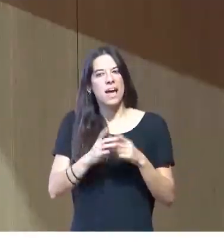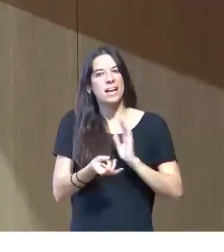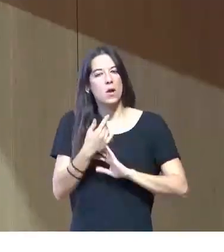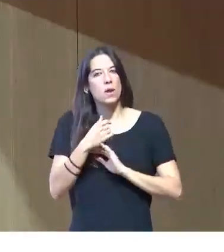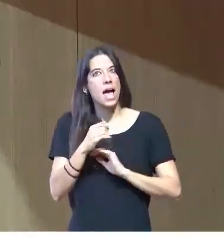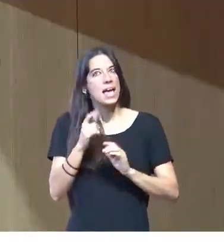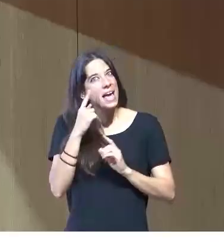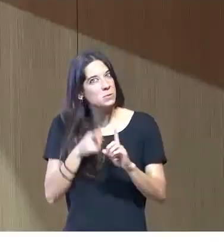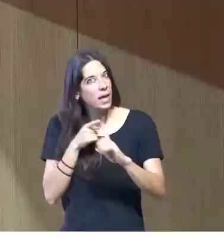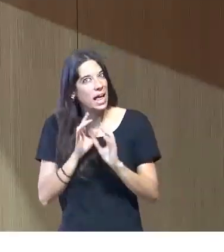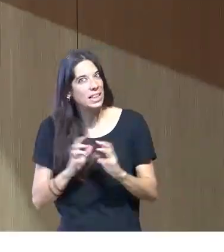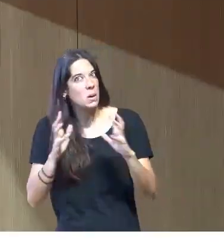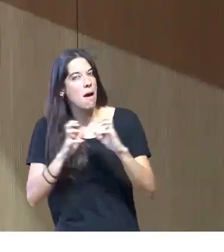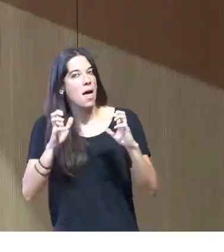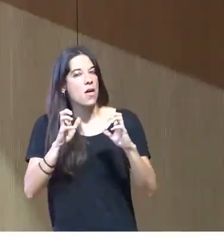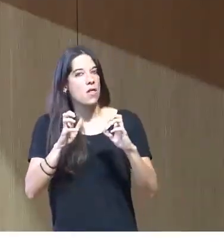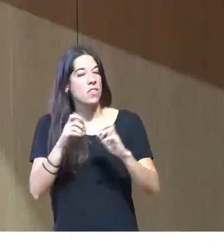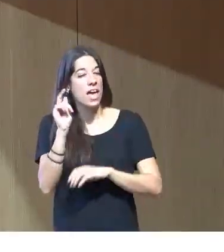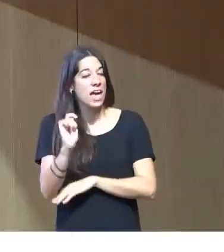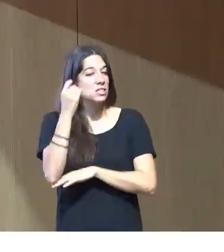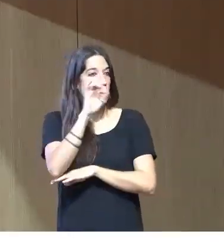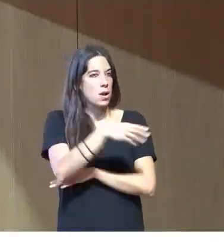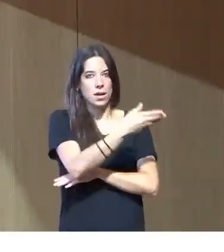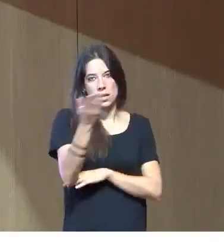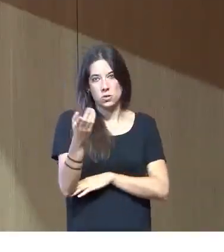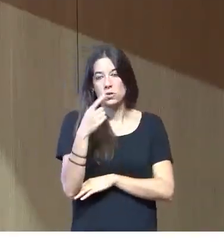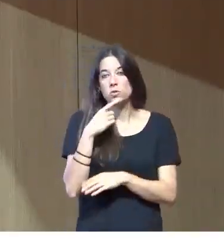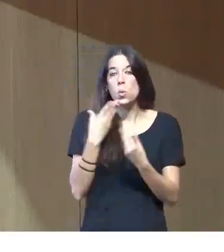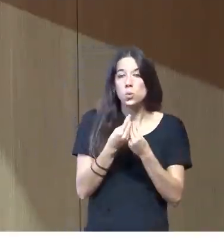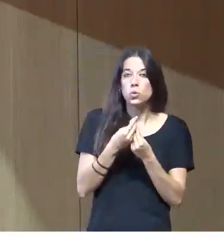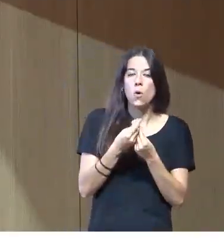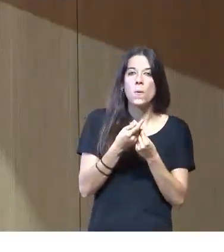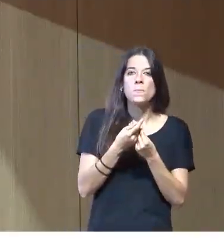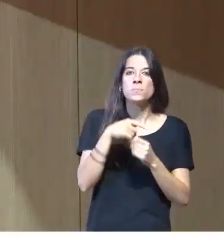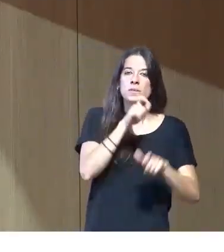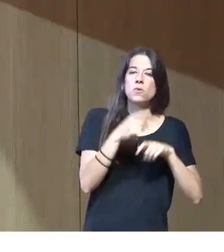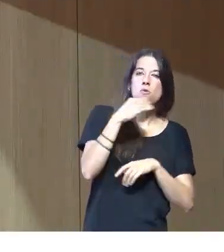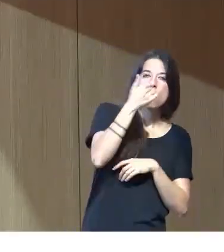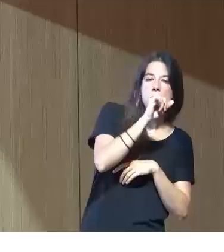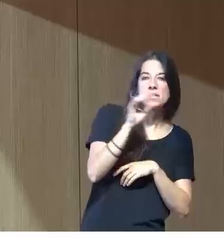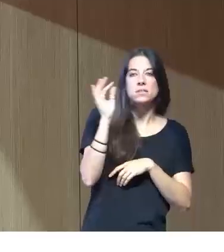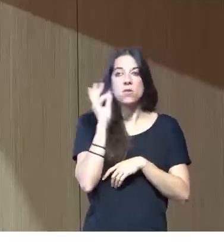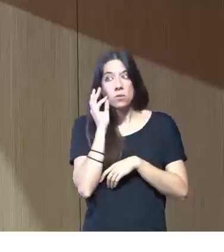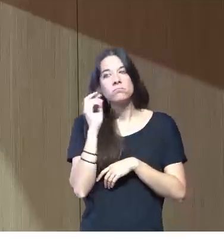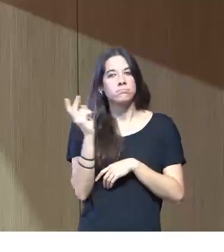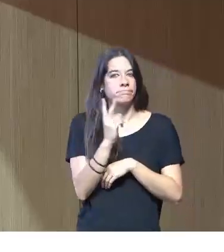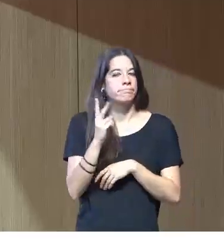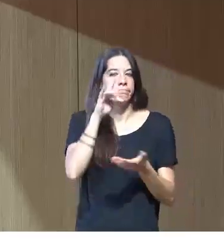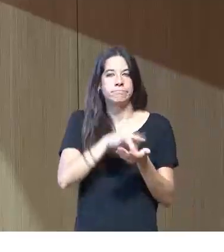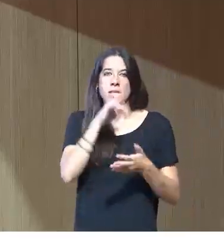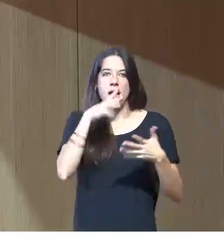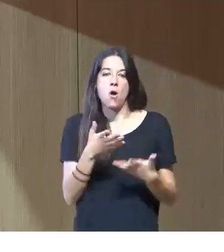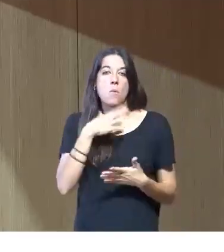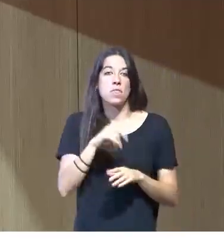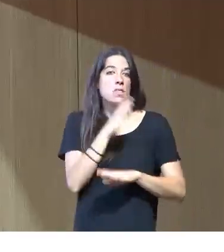y eso está pasando con los con Los y las jóvenes que a lo mejor no tienen ninguna discapacidad Cuanto más